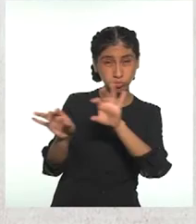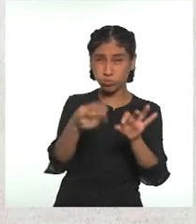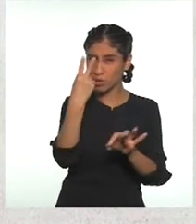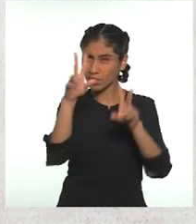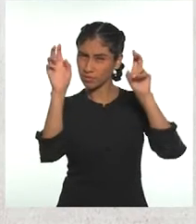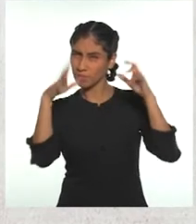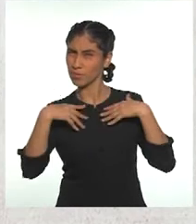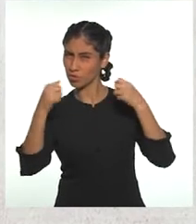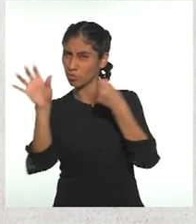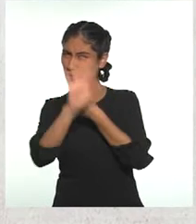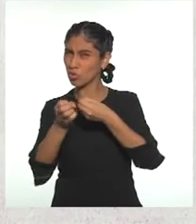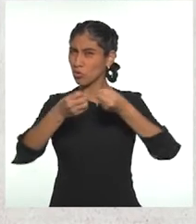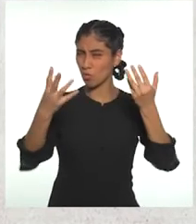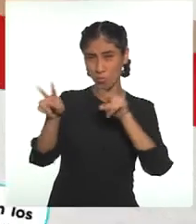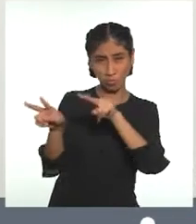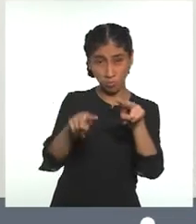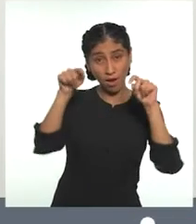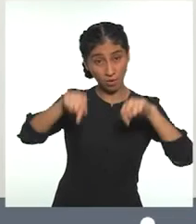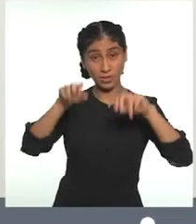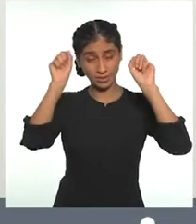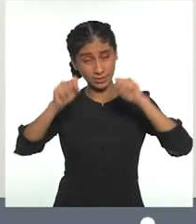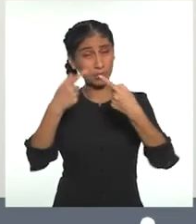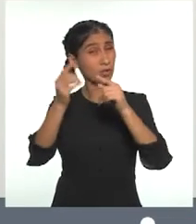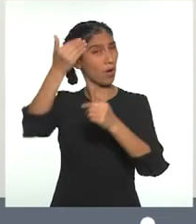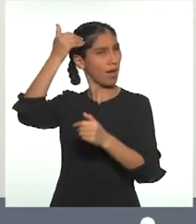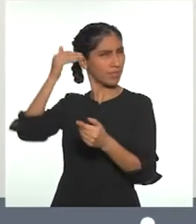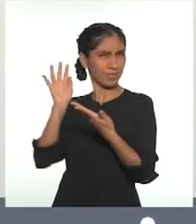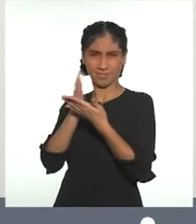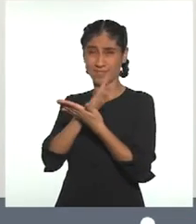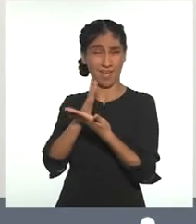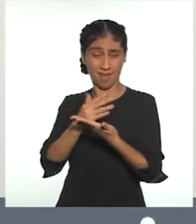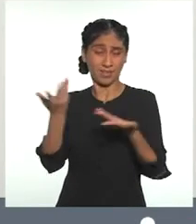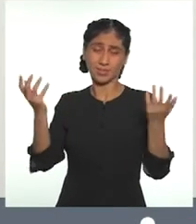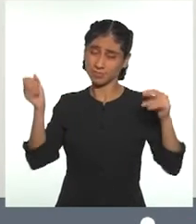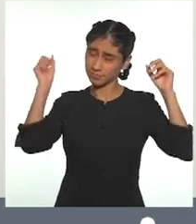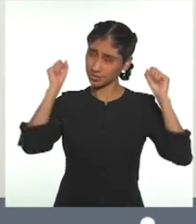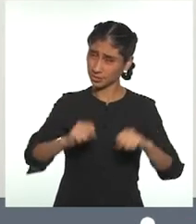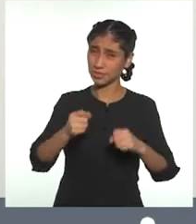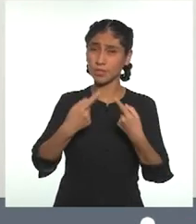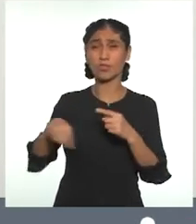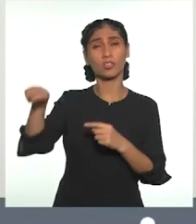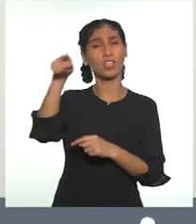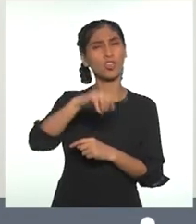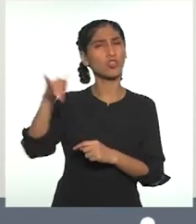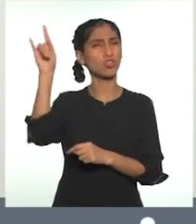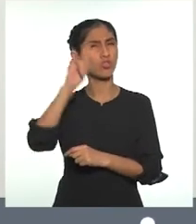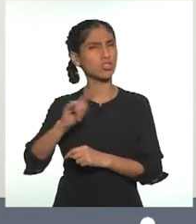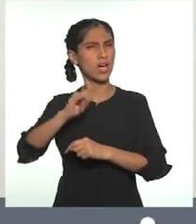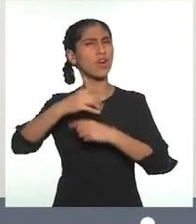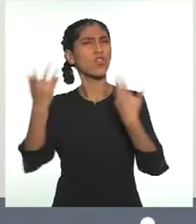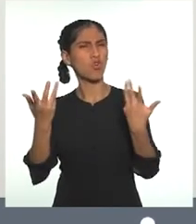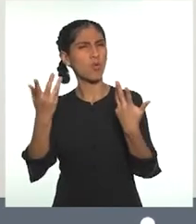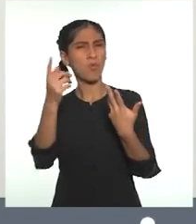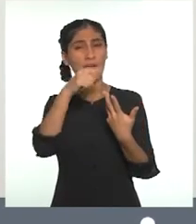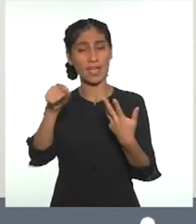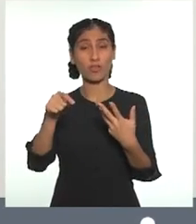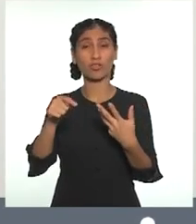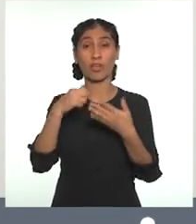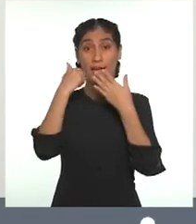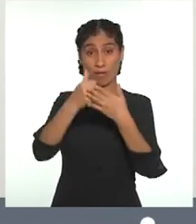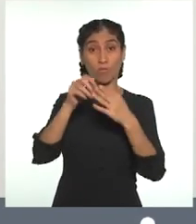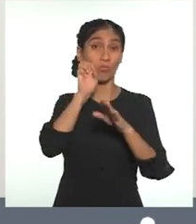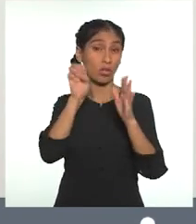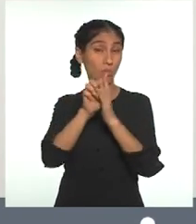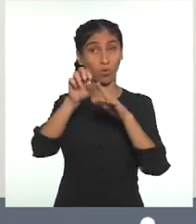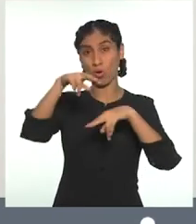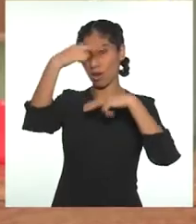reenviar rápidamente. Así es, eran otros tiempos y se usaron los recursos de comunicación que se tenían a la